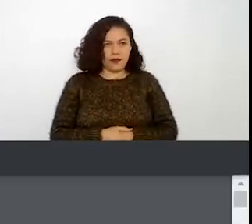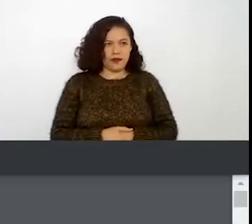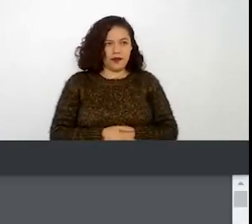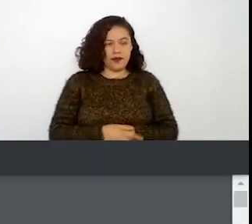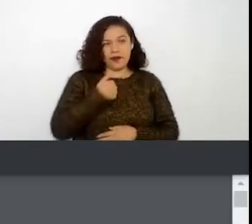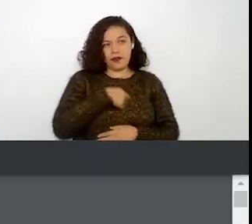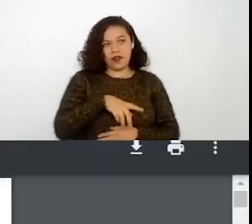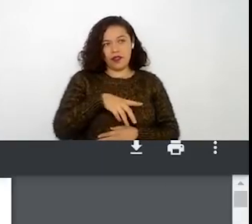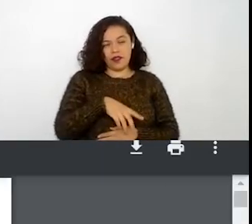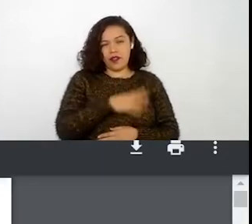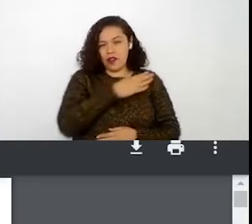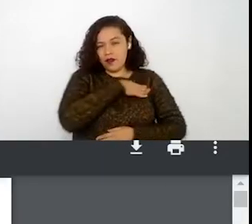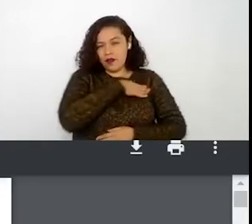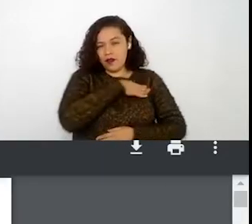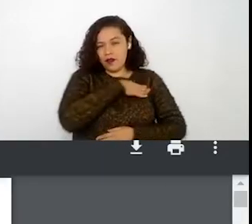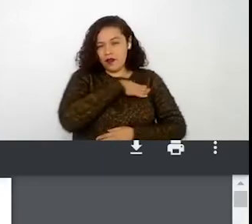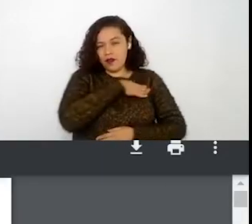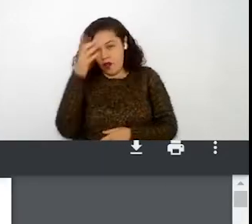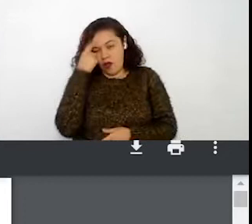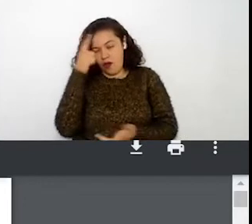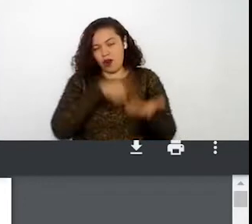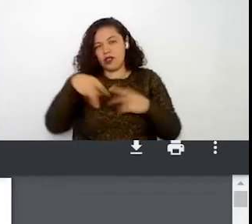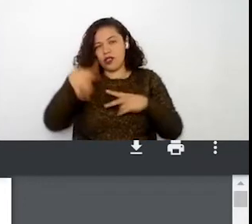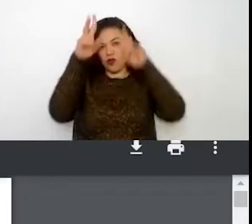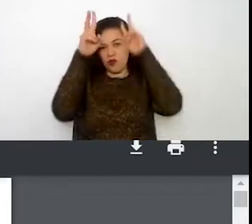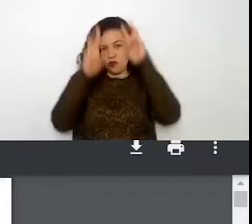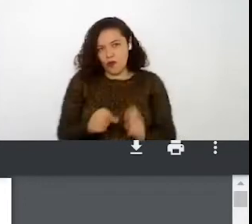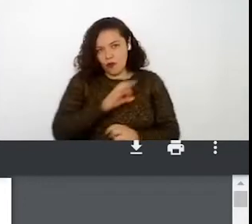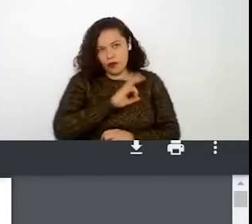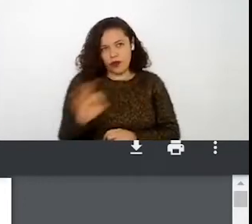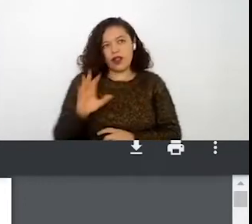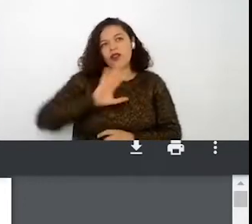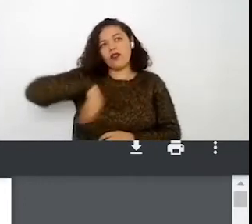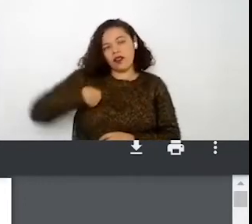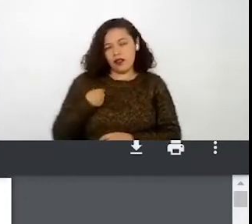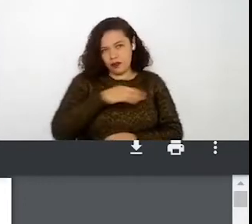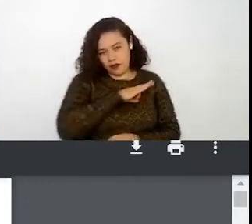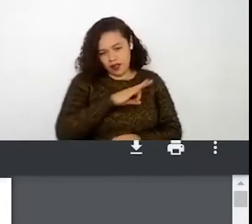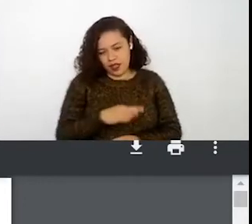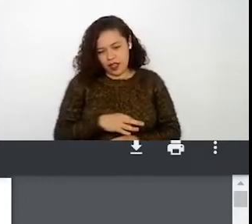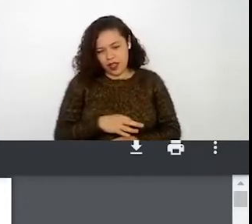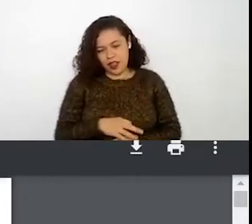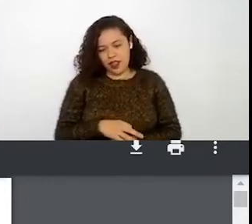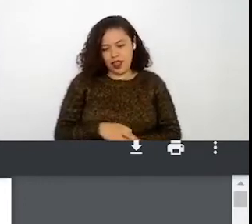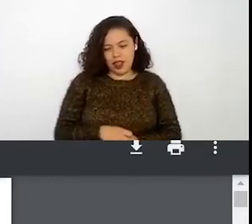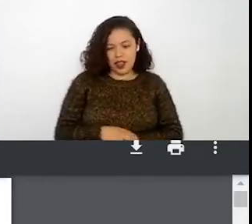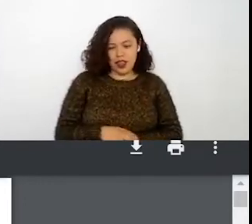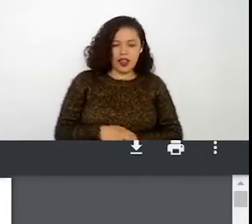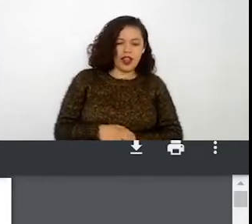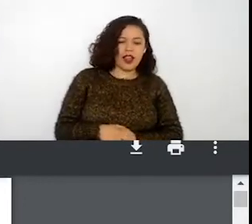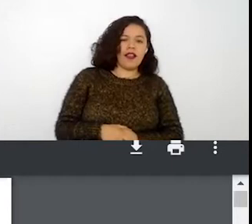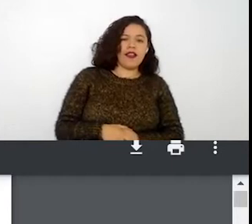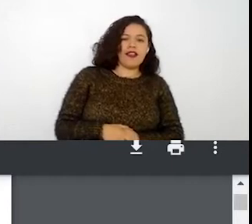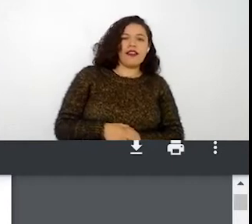como buena idea que ustedes lo puedan bajar lo puedan guardar y puedan ver lo que estamos diciendo